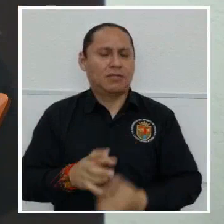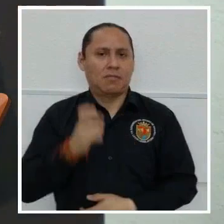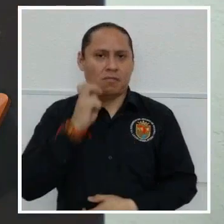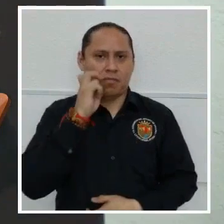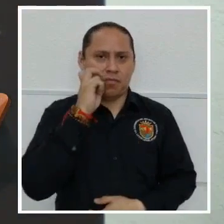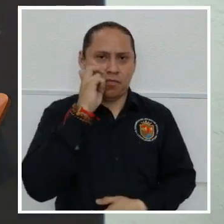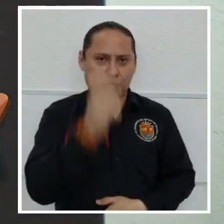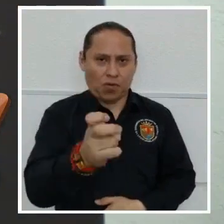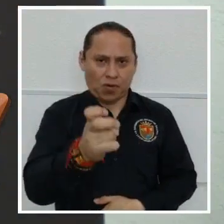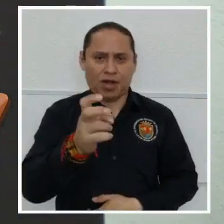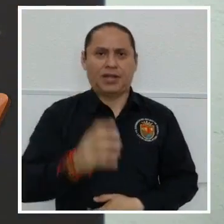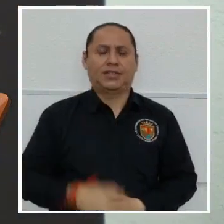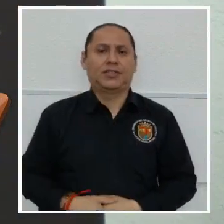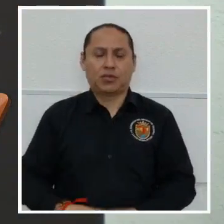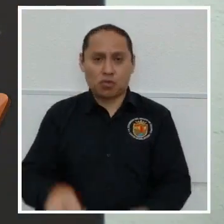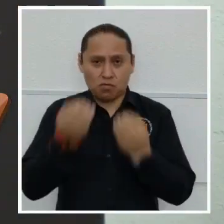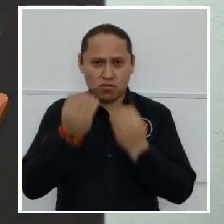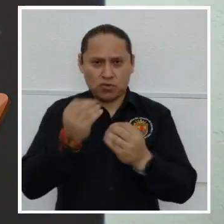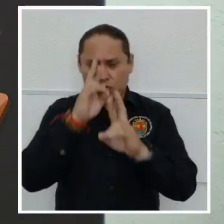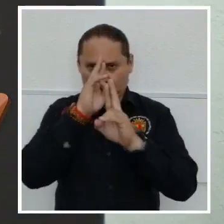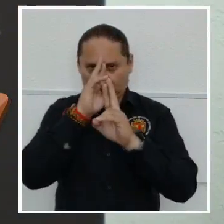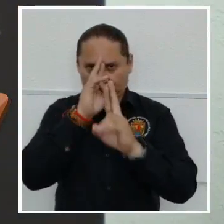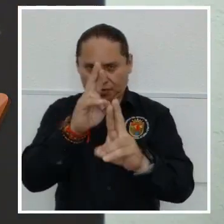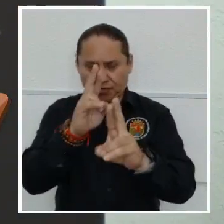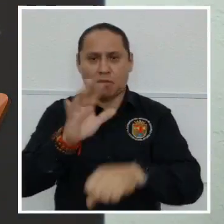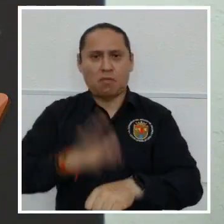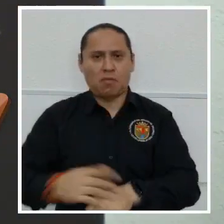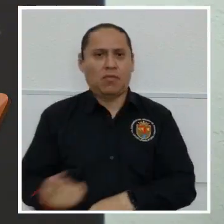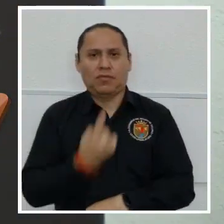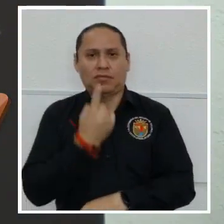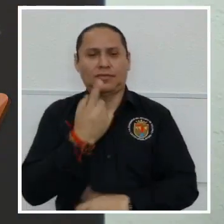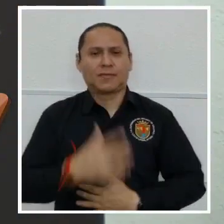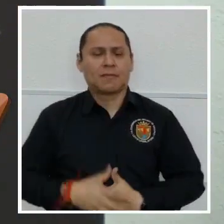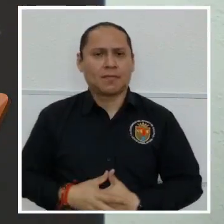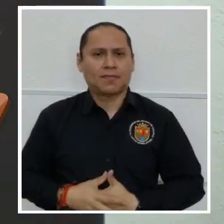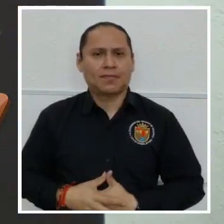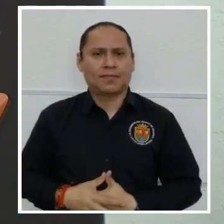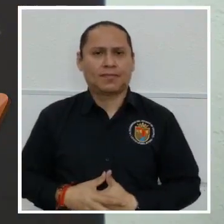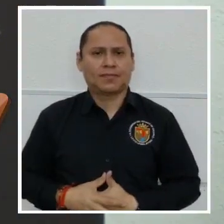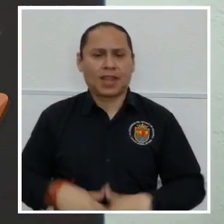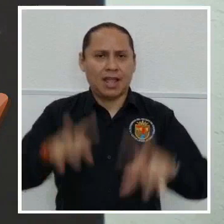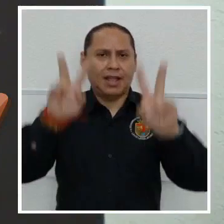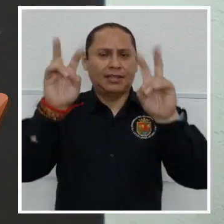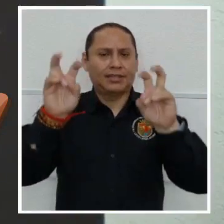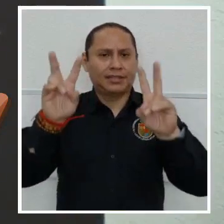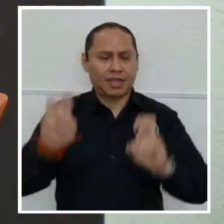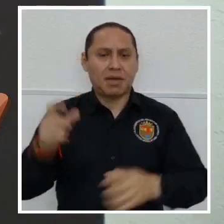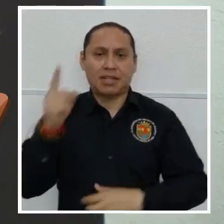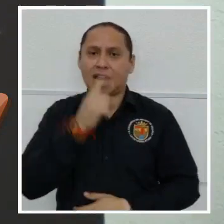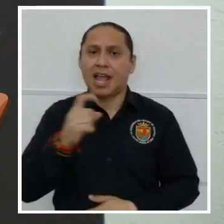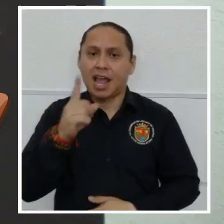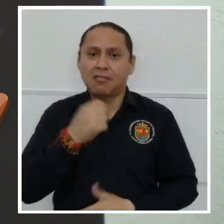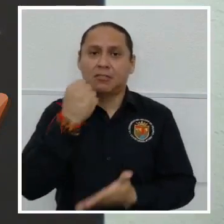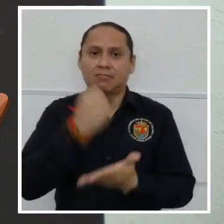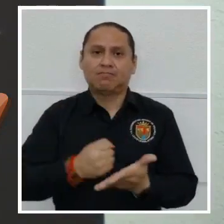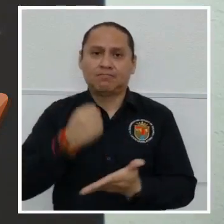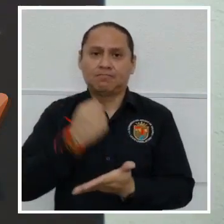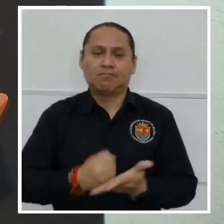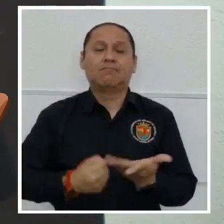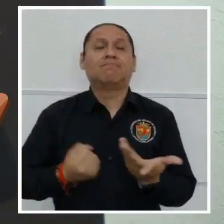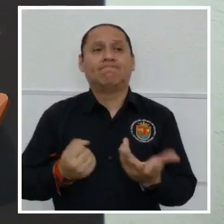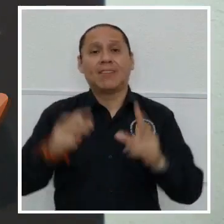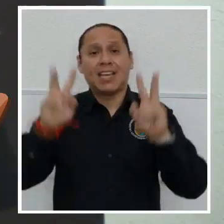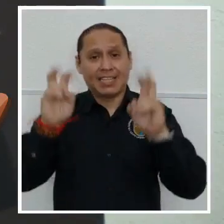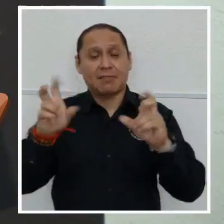hago con mucho respeto porque eh el tema del agua insisto es un tema